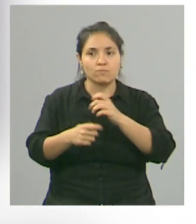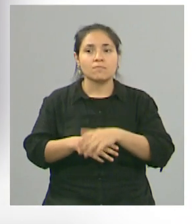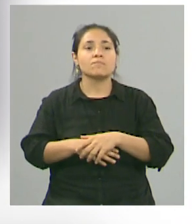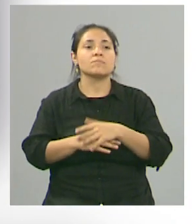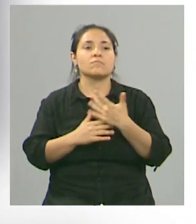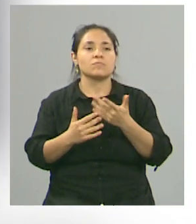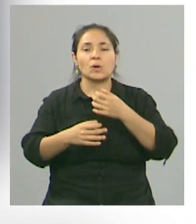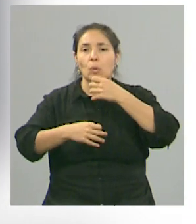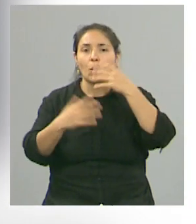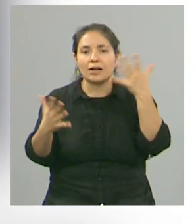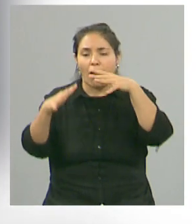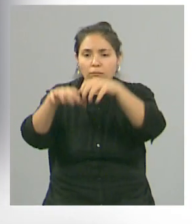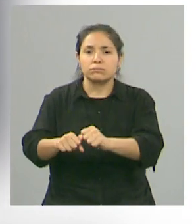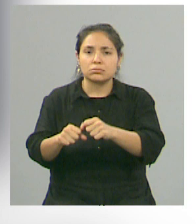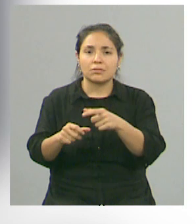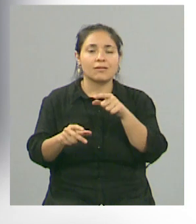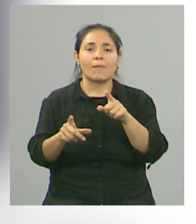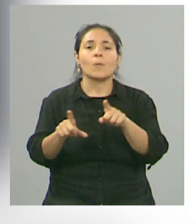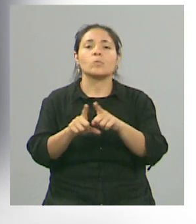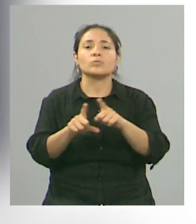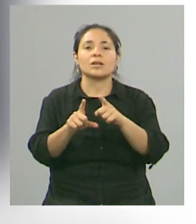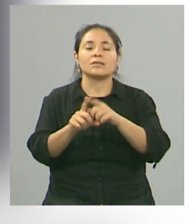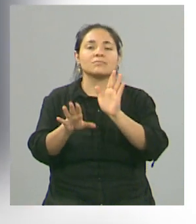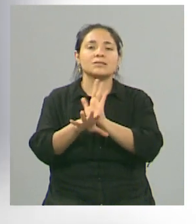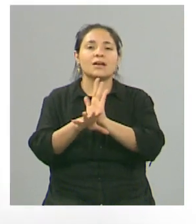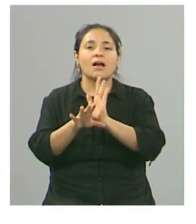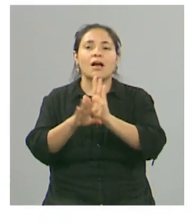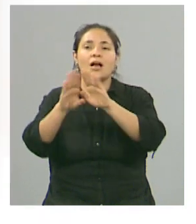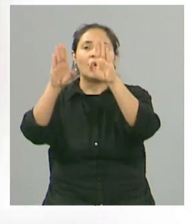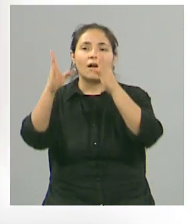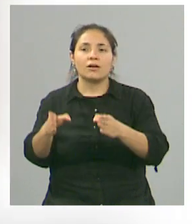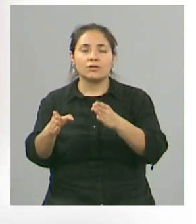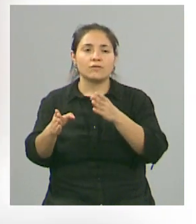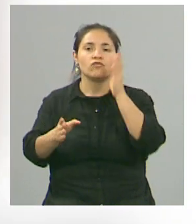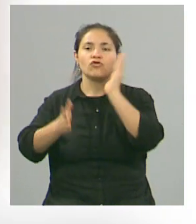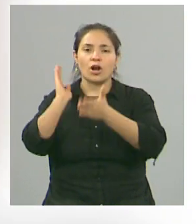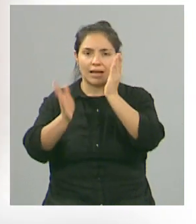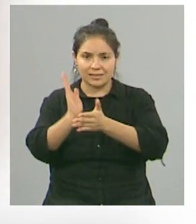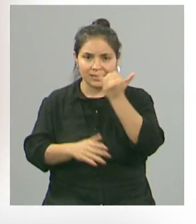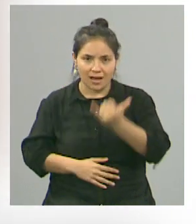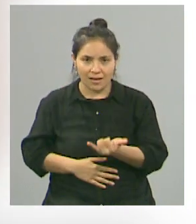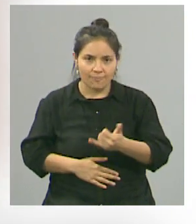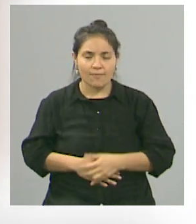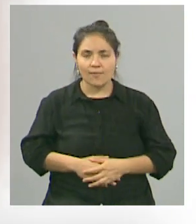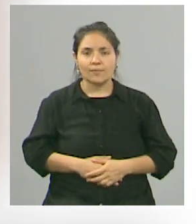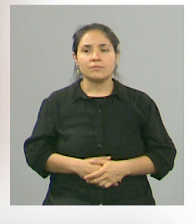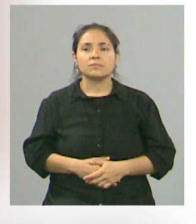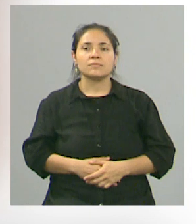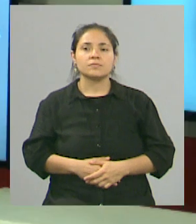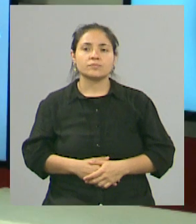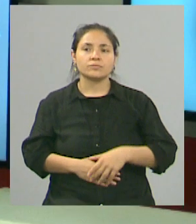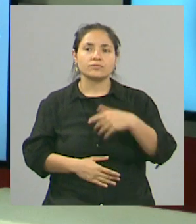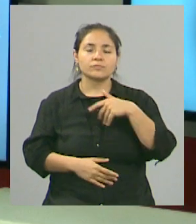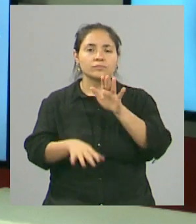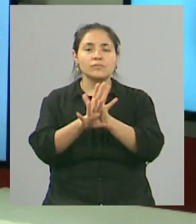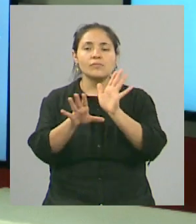prácticas arbitrarias y cómo eso nos define también que hay una violencia de este tipo. Silvana, 40 años de